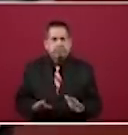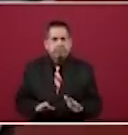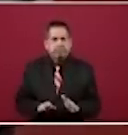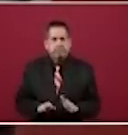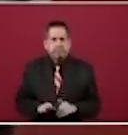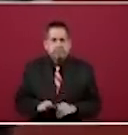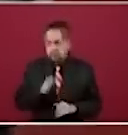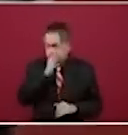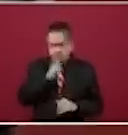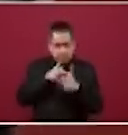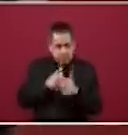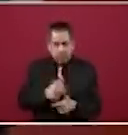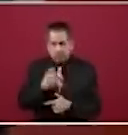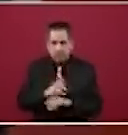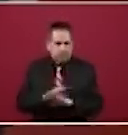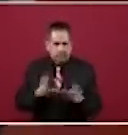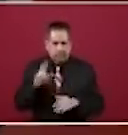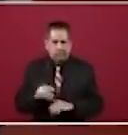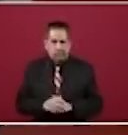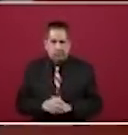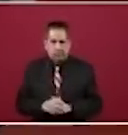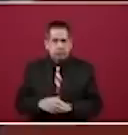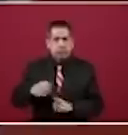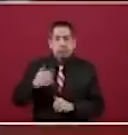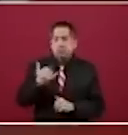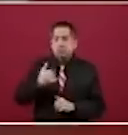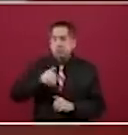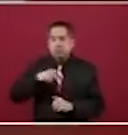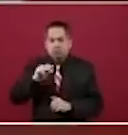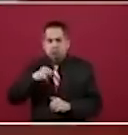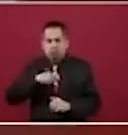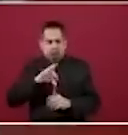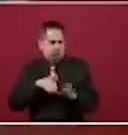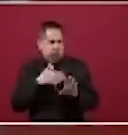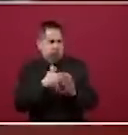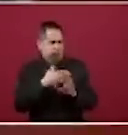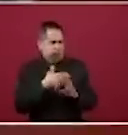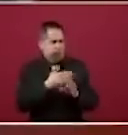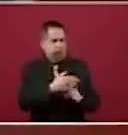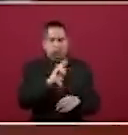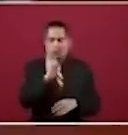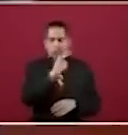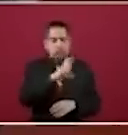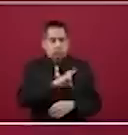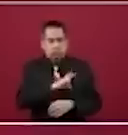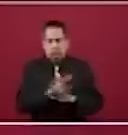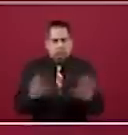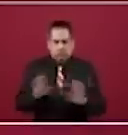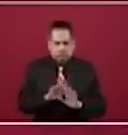Ya no puede ser así. Como tampoco yo voy a emprenderla en contra de las universidades privadas.